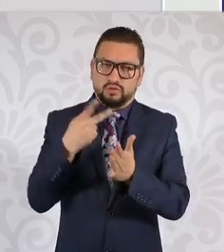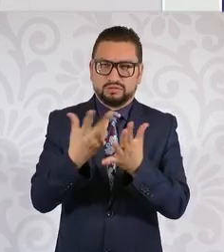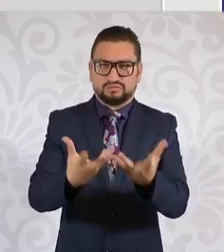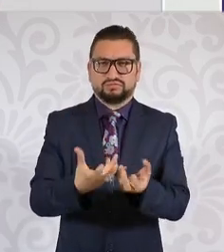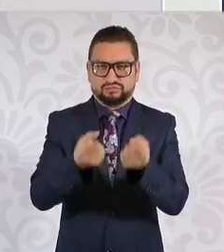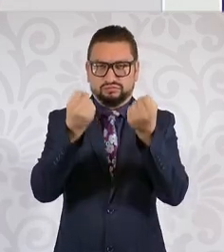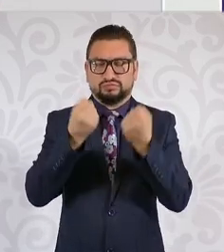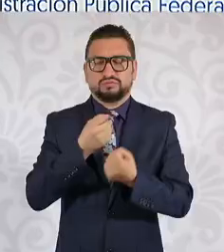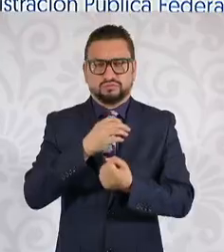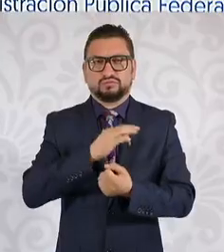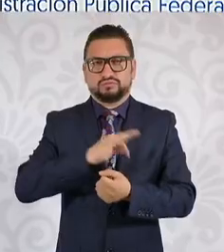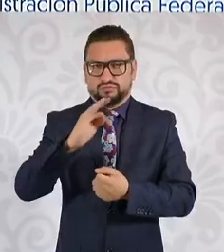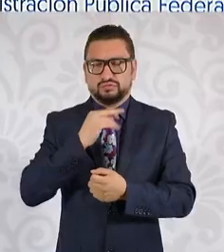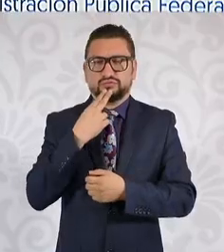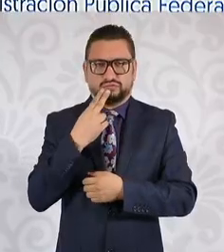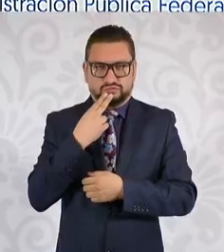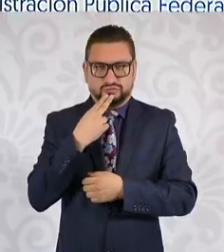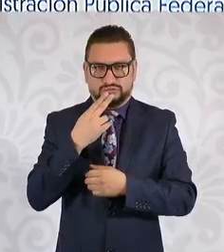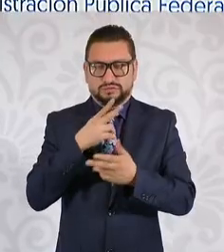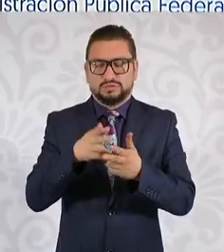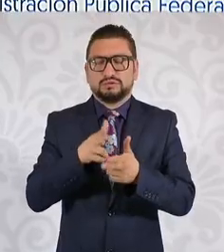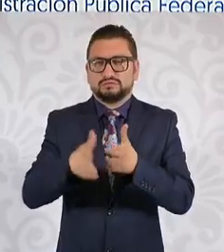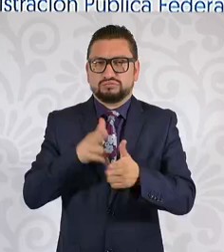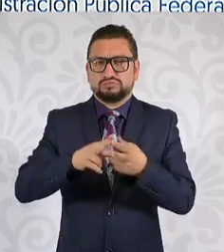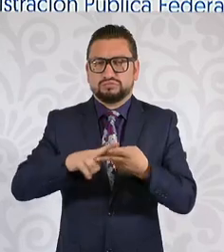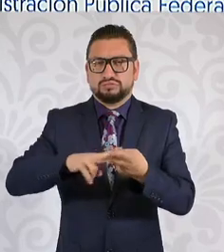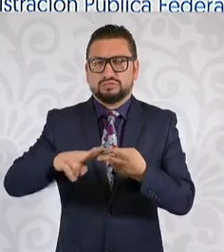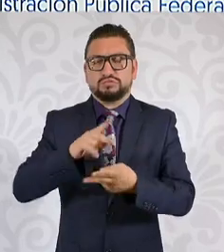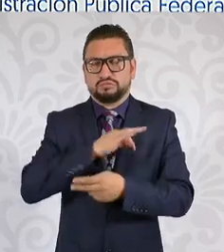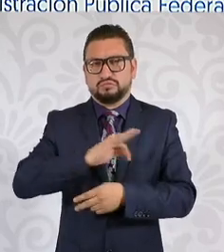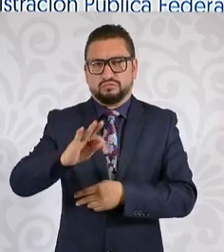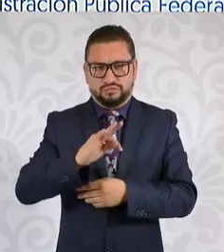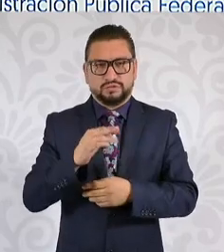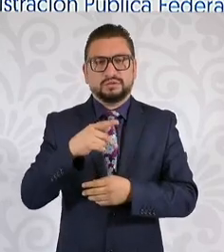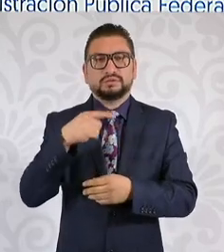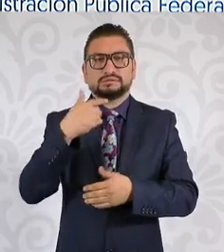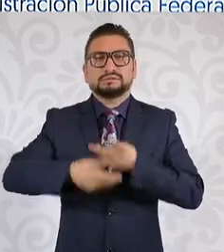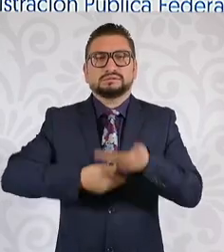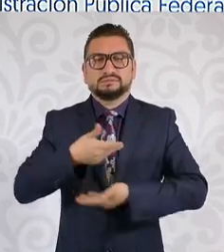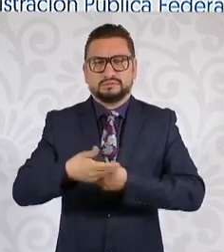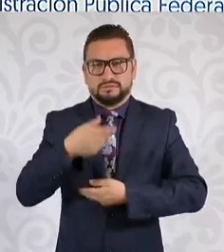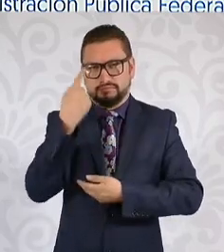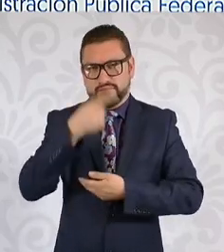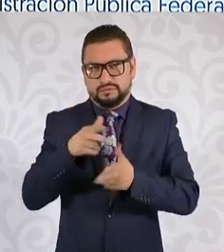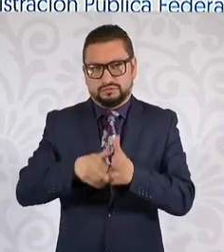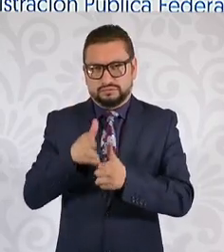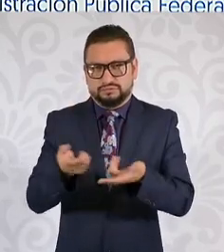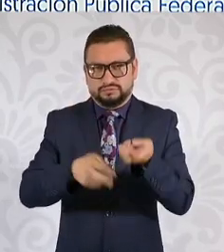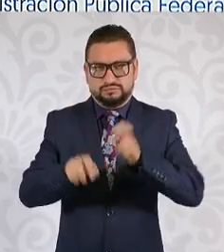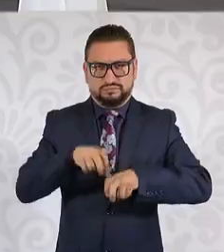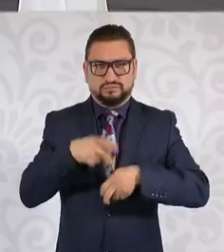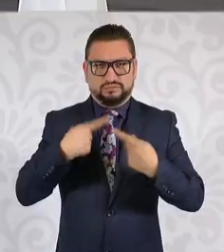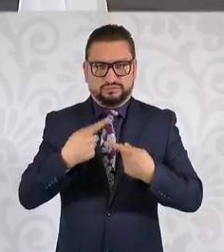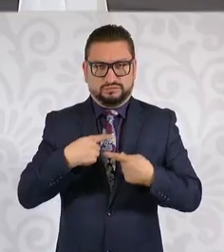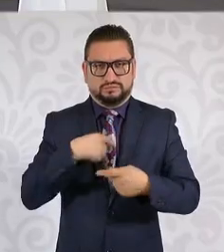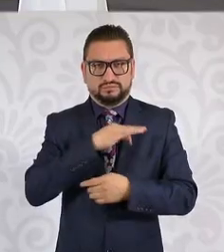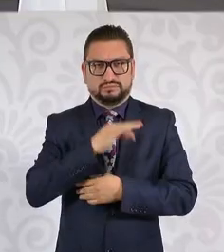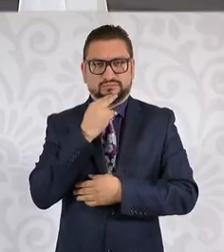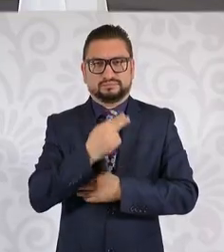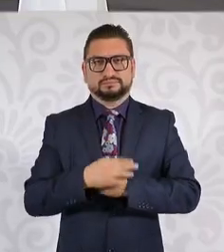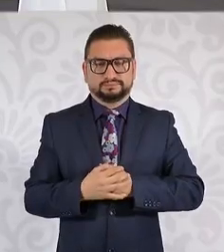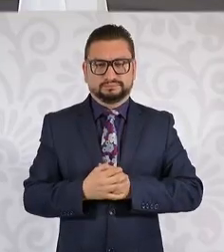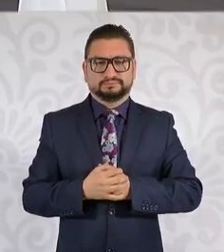la posibilidad de que se operen públicamente estas vías con un servicio de transporte de pasajeros. La que sigue, por